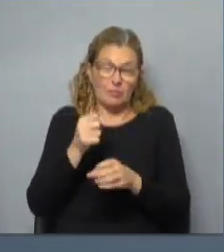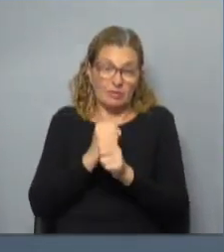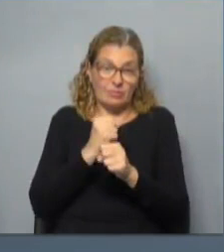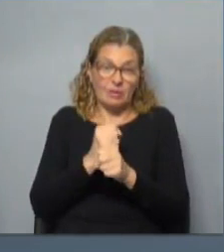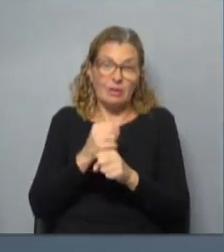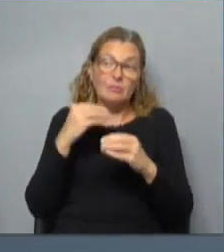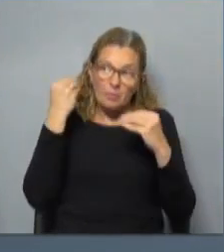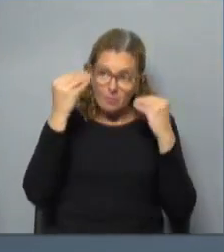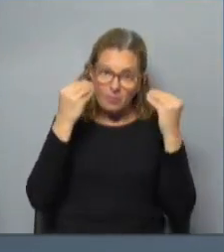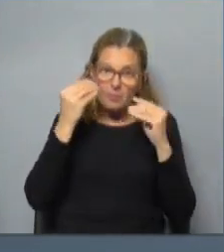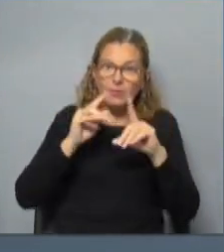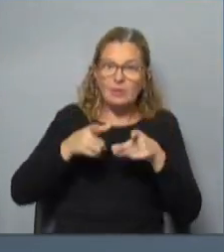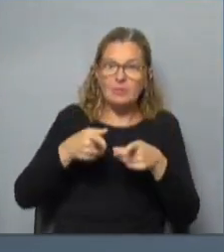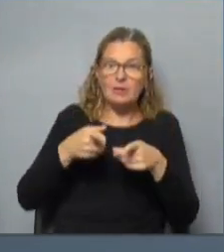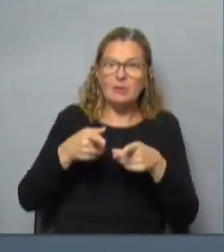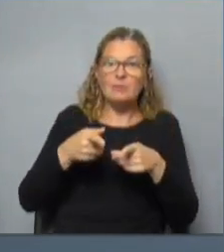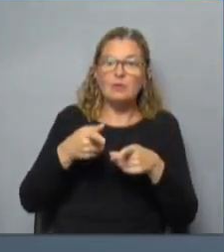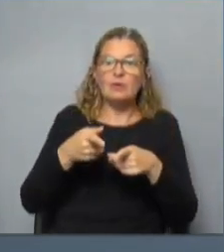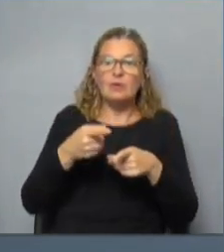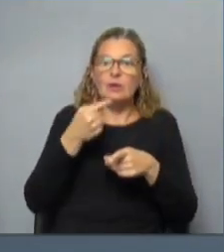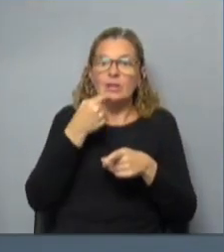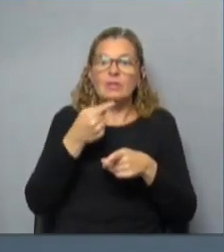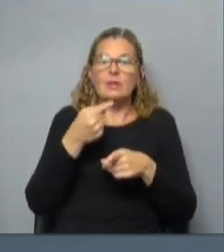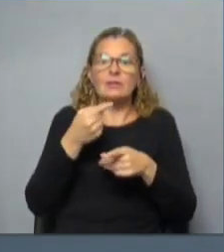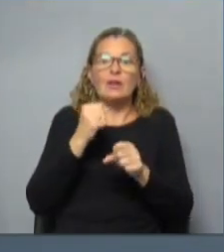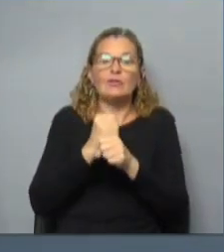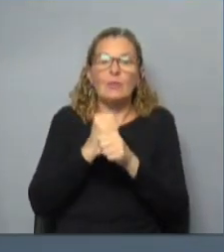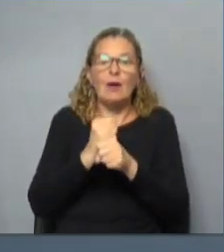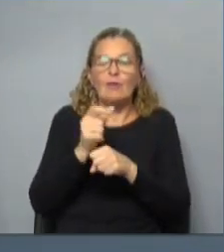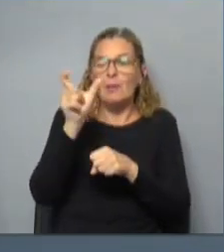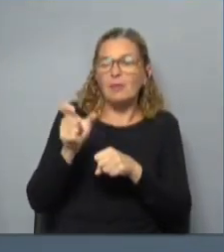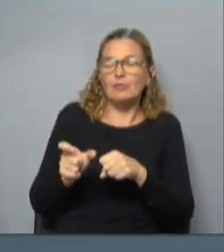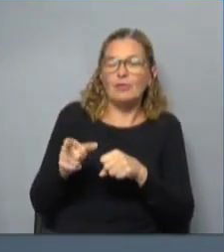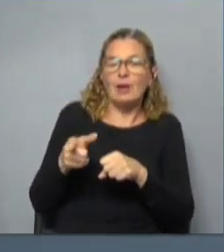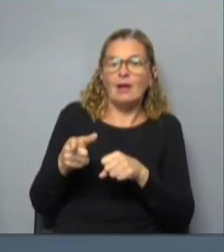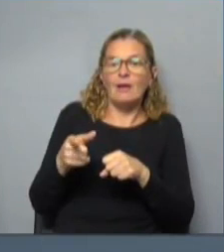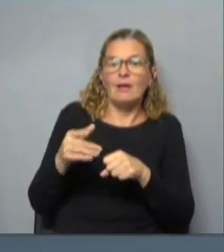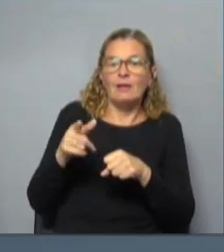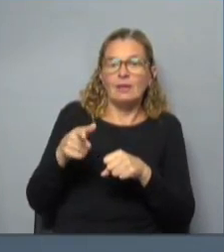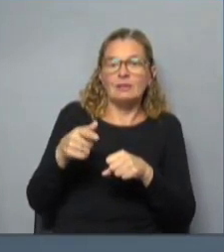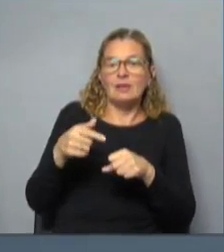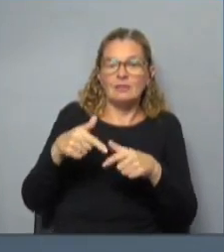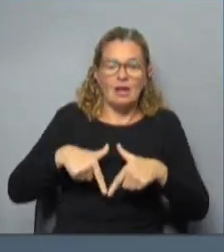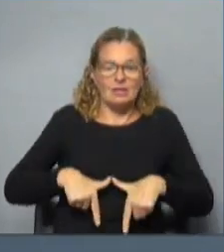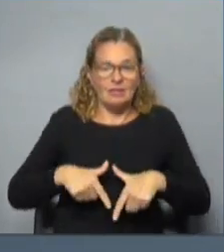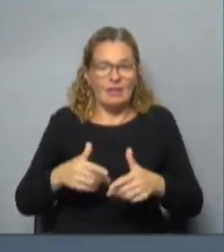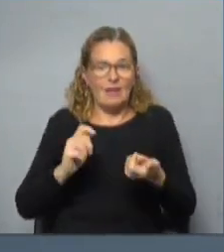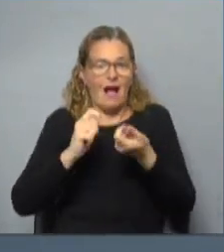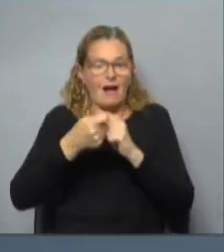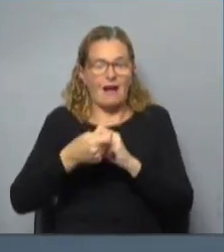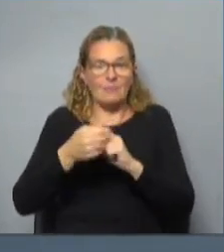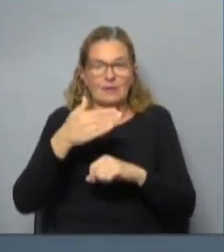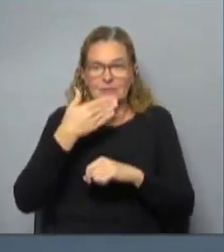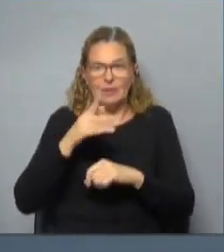manifiestan preocupación por la banalización dicen de las tareas de los funcionarios bajada en mano de las intendencias lo que